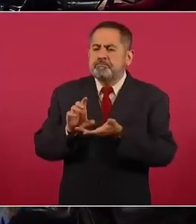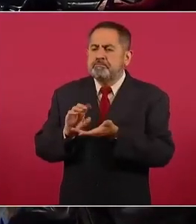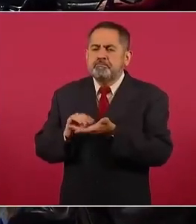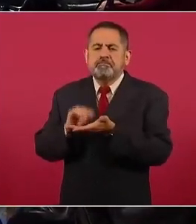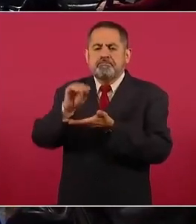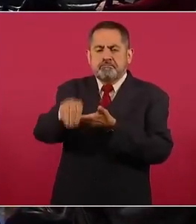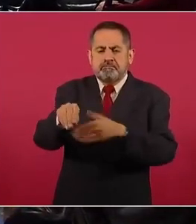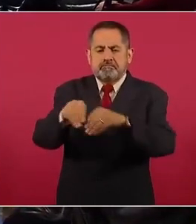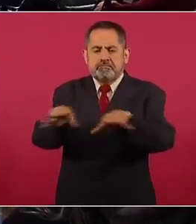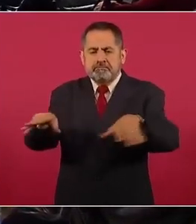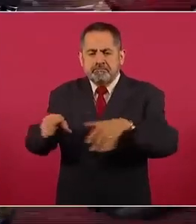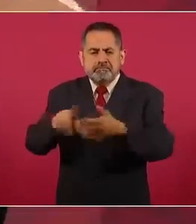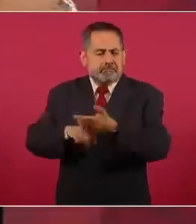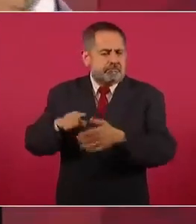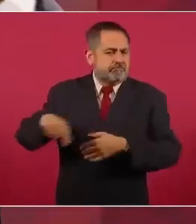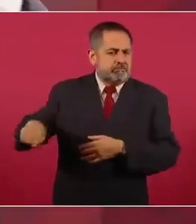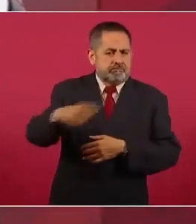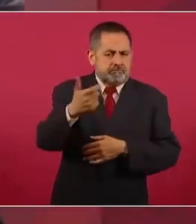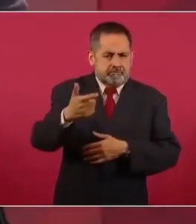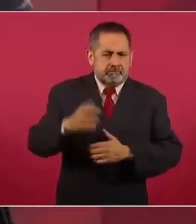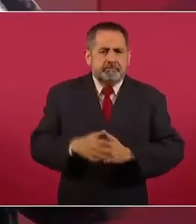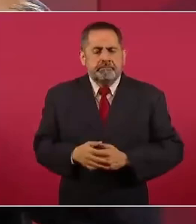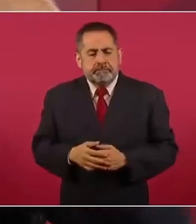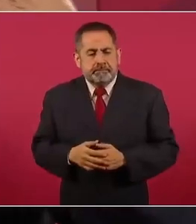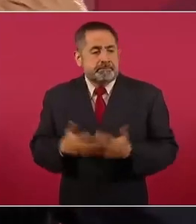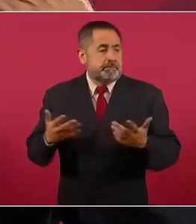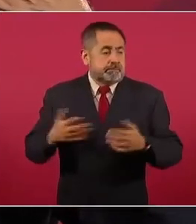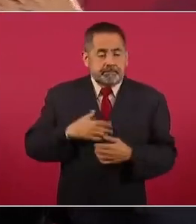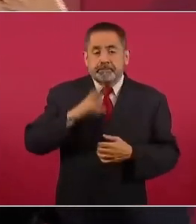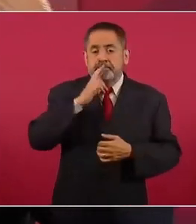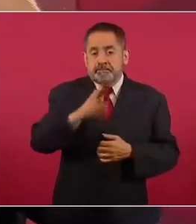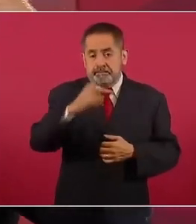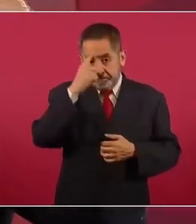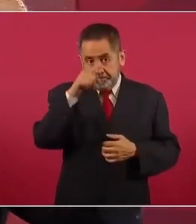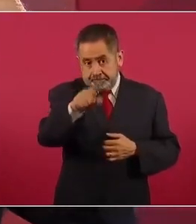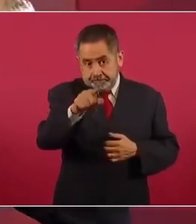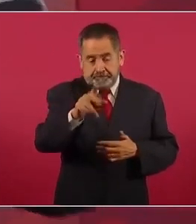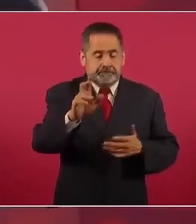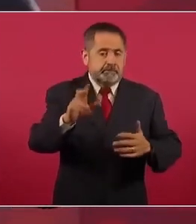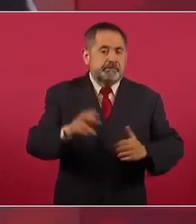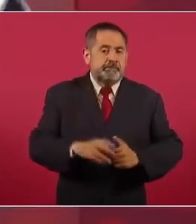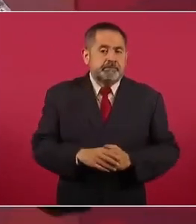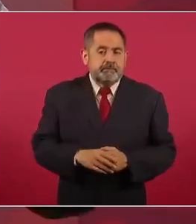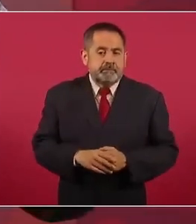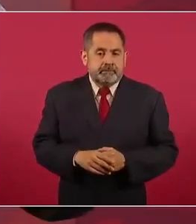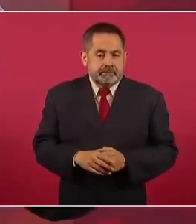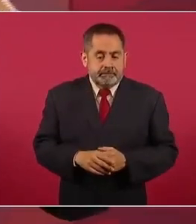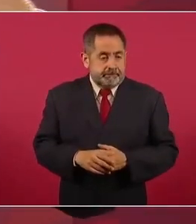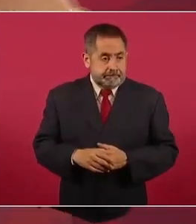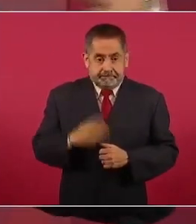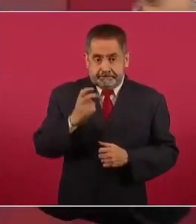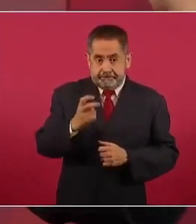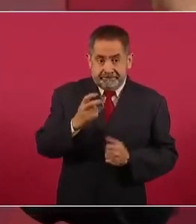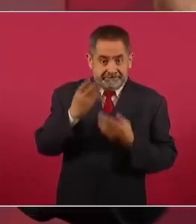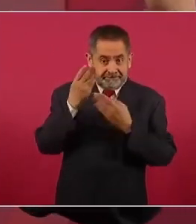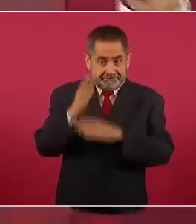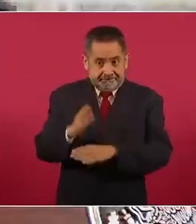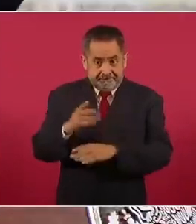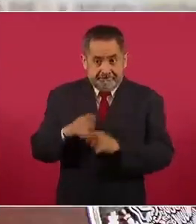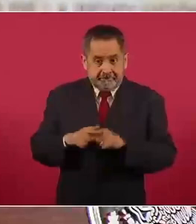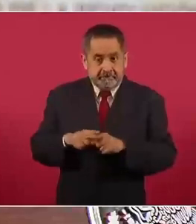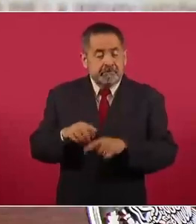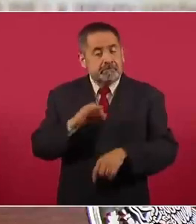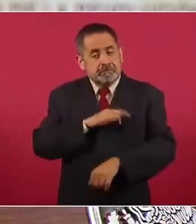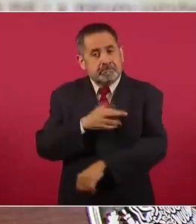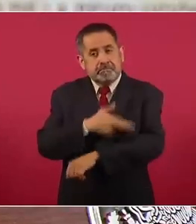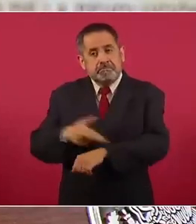recursos. Pero contestando a tu pregunta, ese banco puede hacia